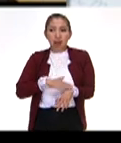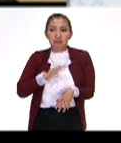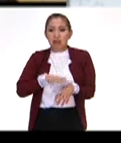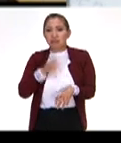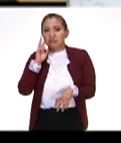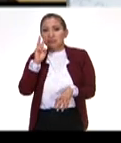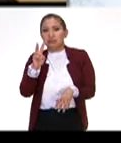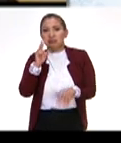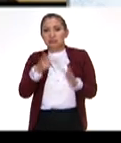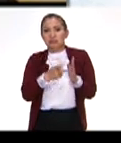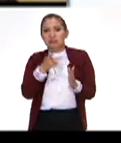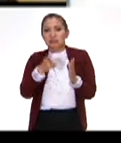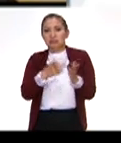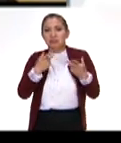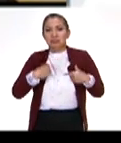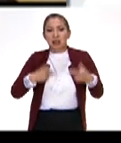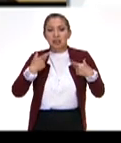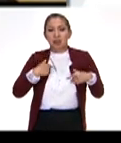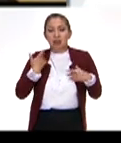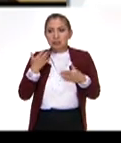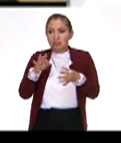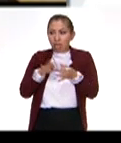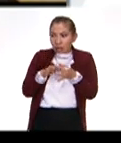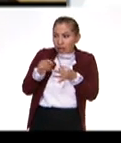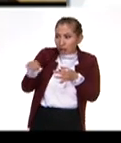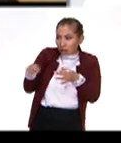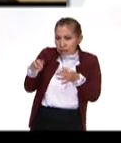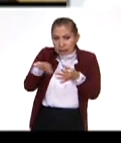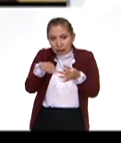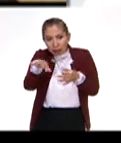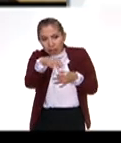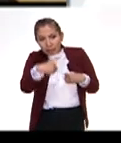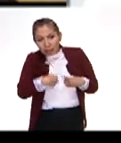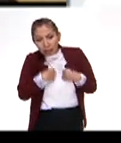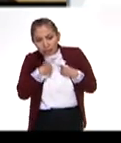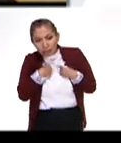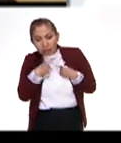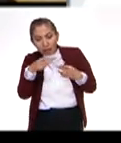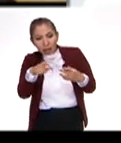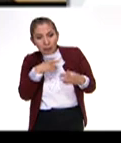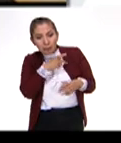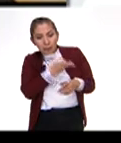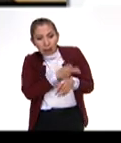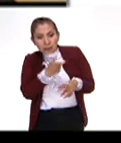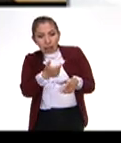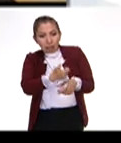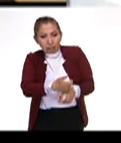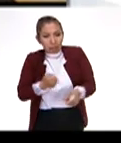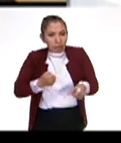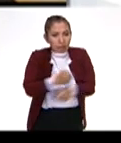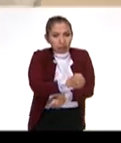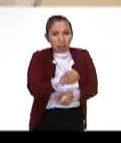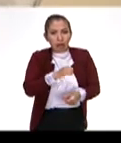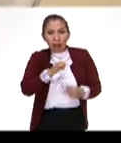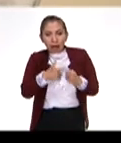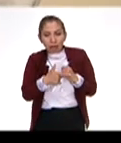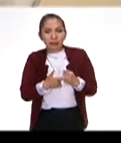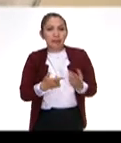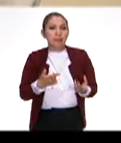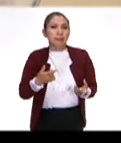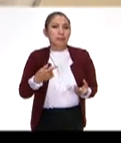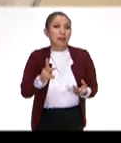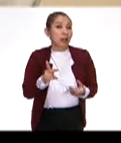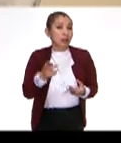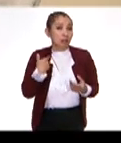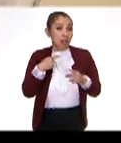más las personas cercanas a nuestra vida cotidiana que son víctimas de la violencia. Sin